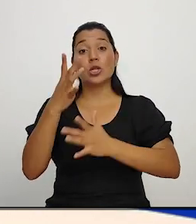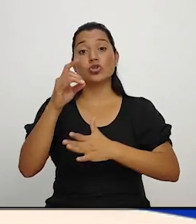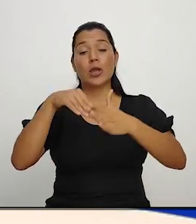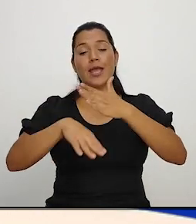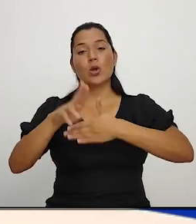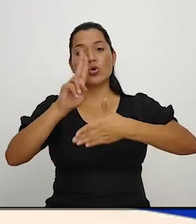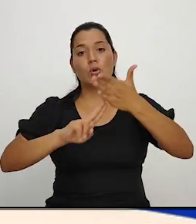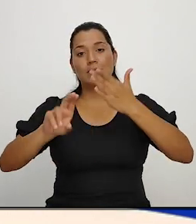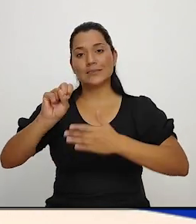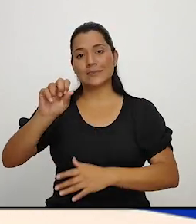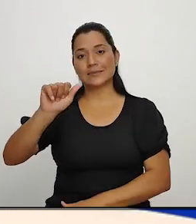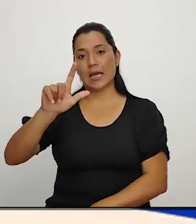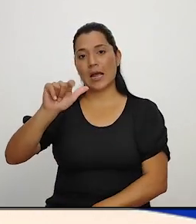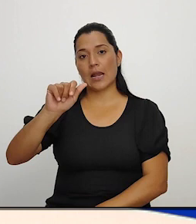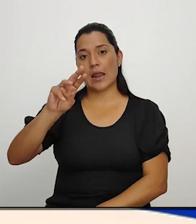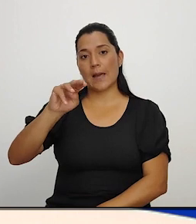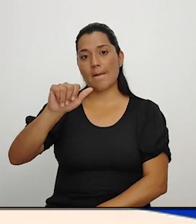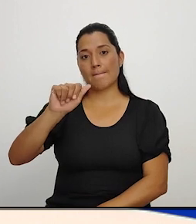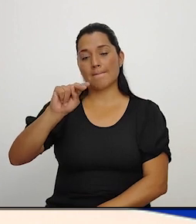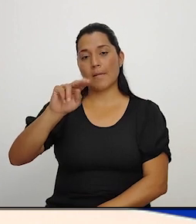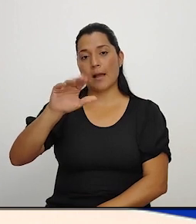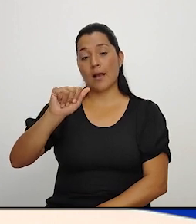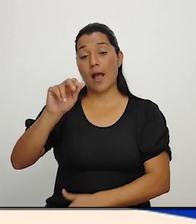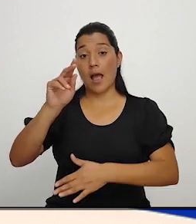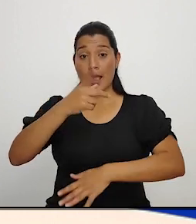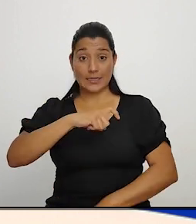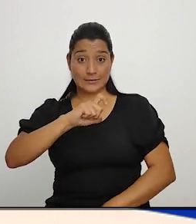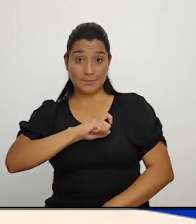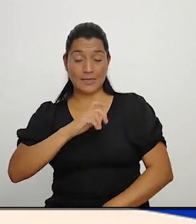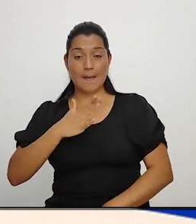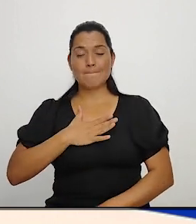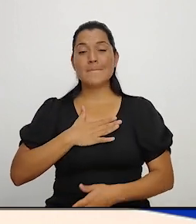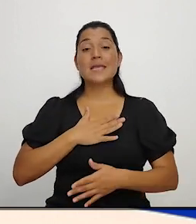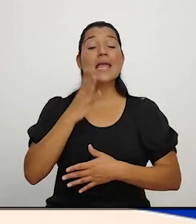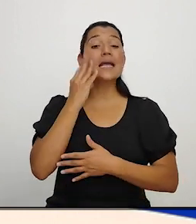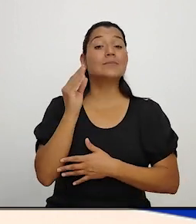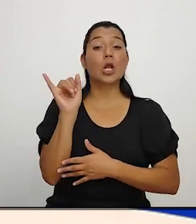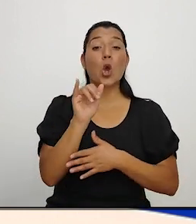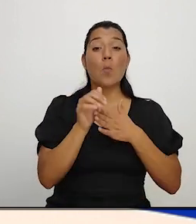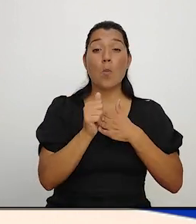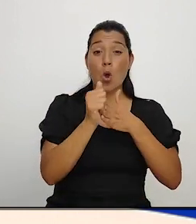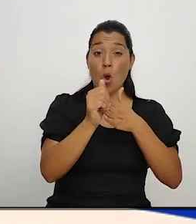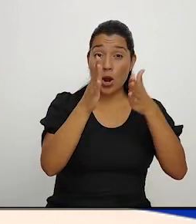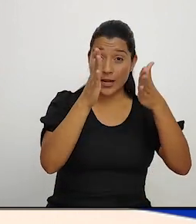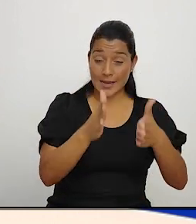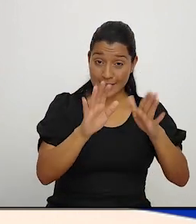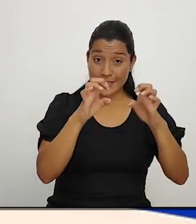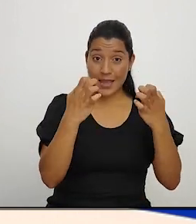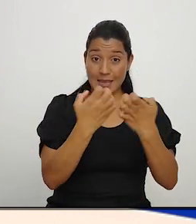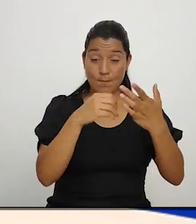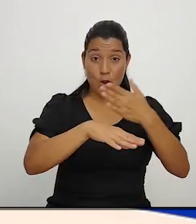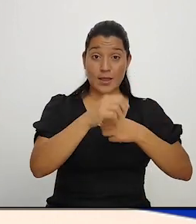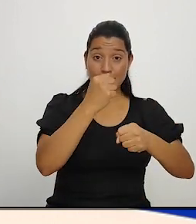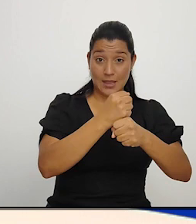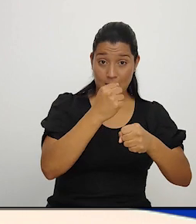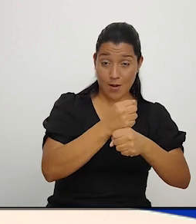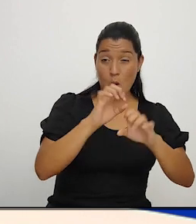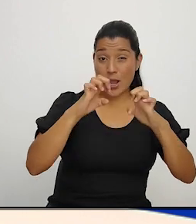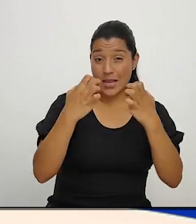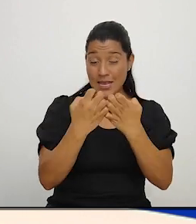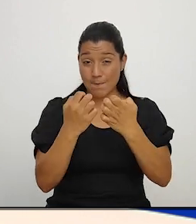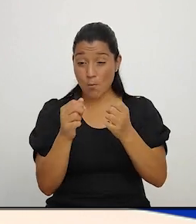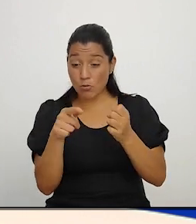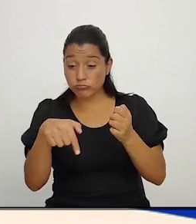Salamanca España mi experiencia como líder de equipos de trabajo equipos de investigación al lado de